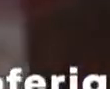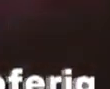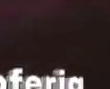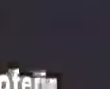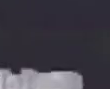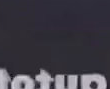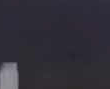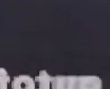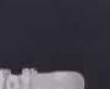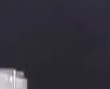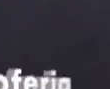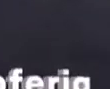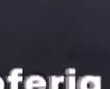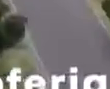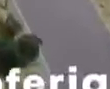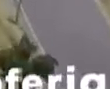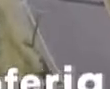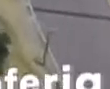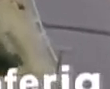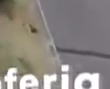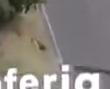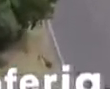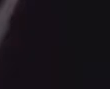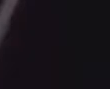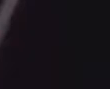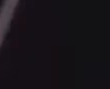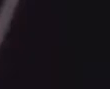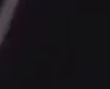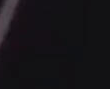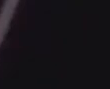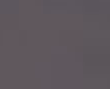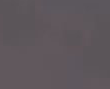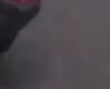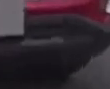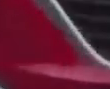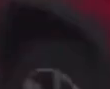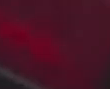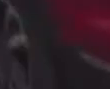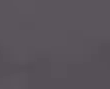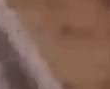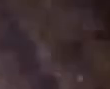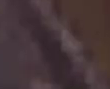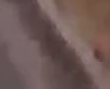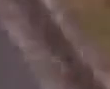potencia. Te esperamos en Avenida España 1150, San Luis. Visita nuestra web